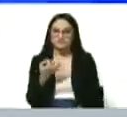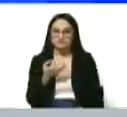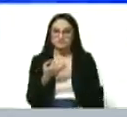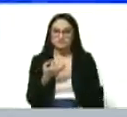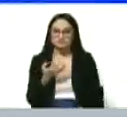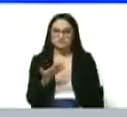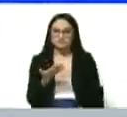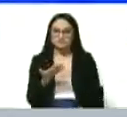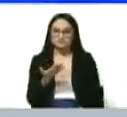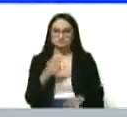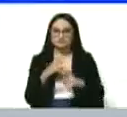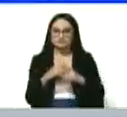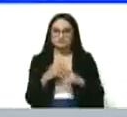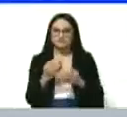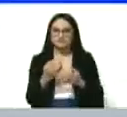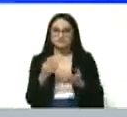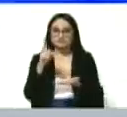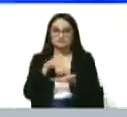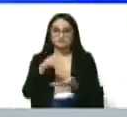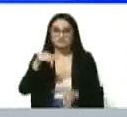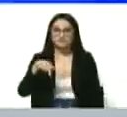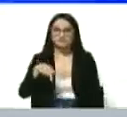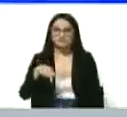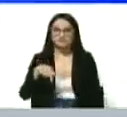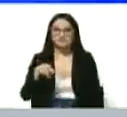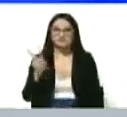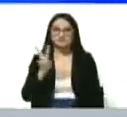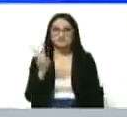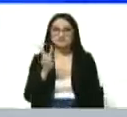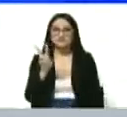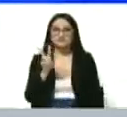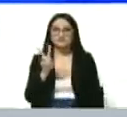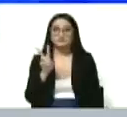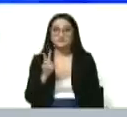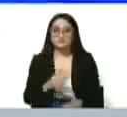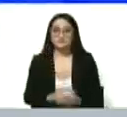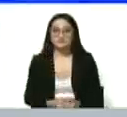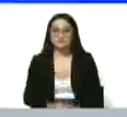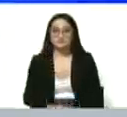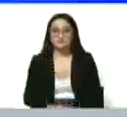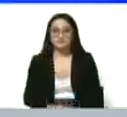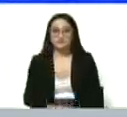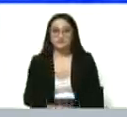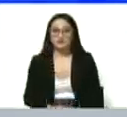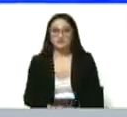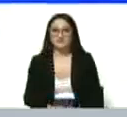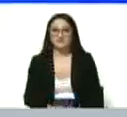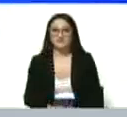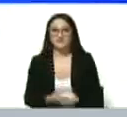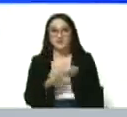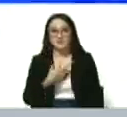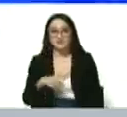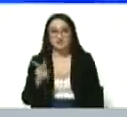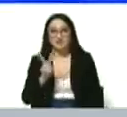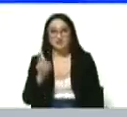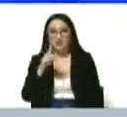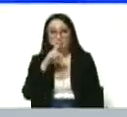privilegio estar en la República Bolivariana de Venezuela. A Su Excelencia, Presidente de la